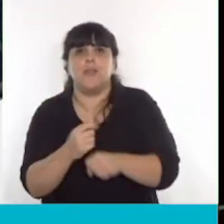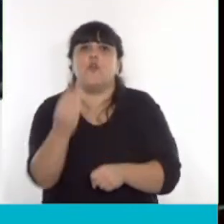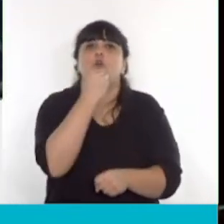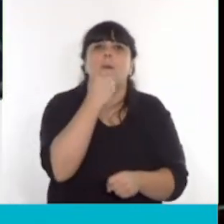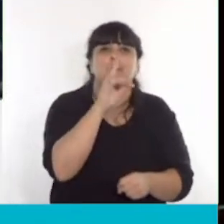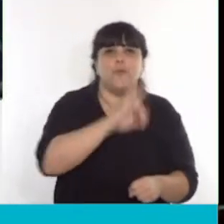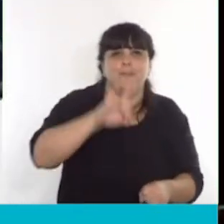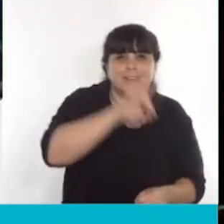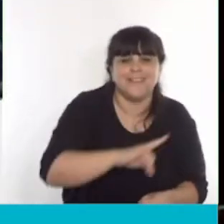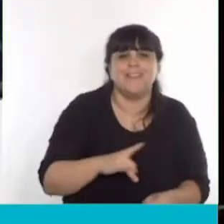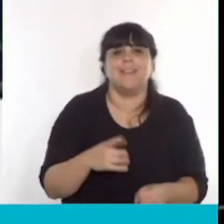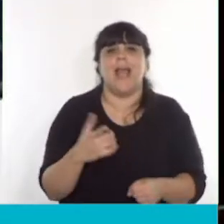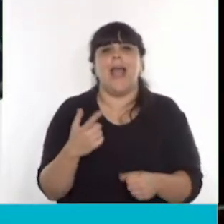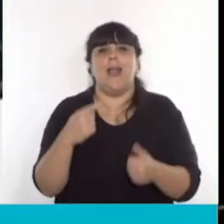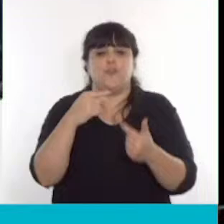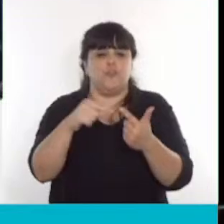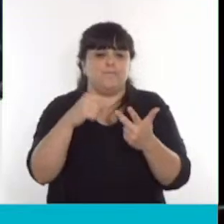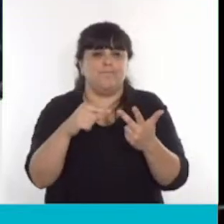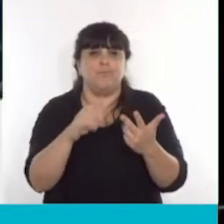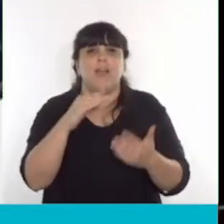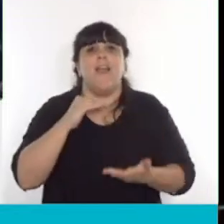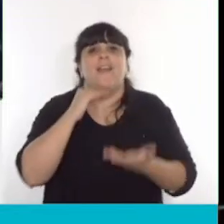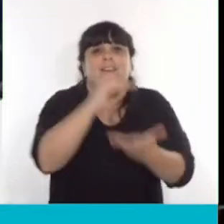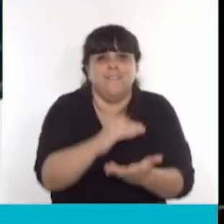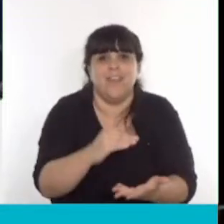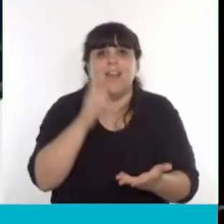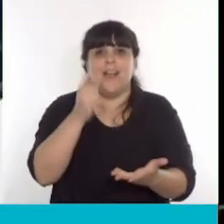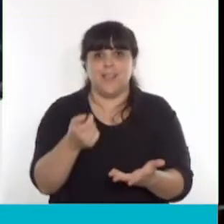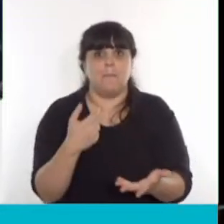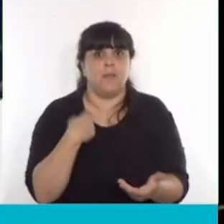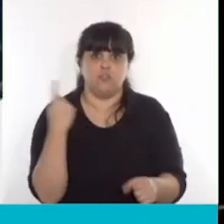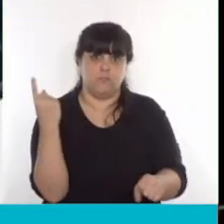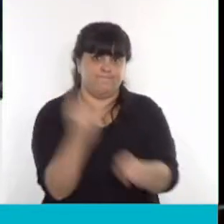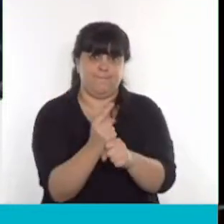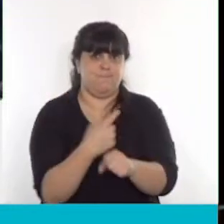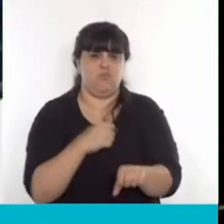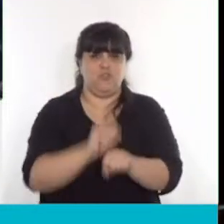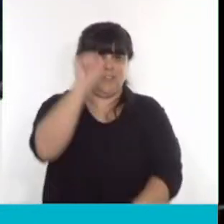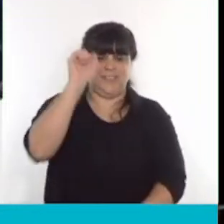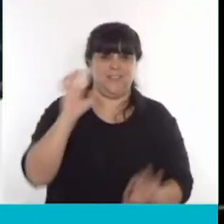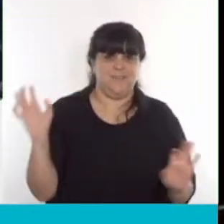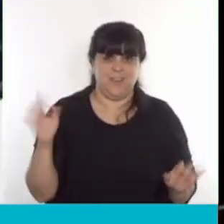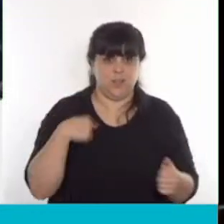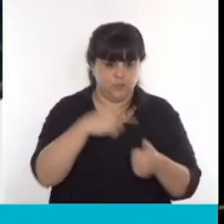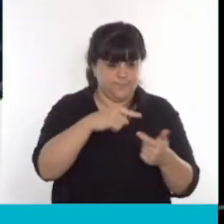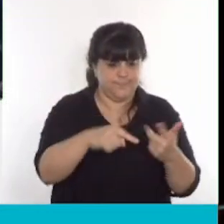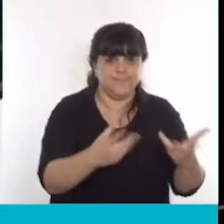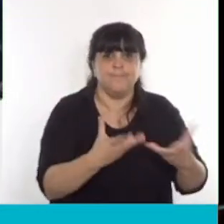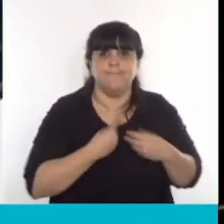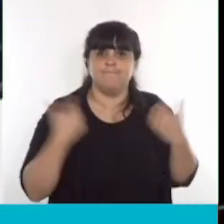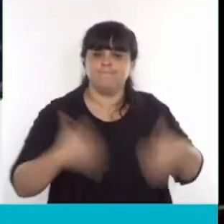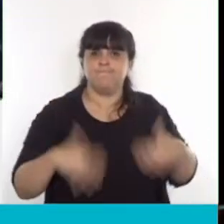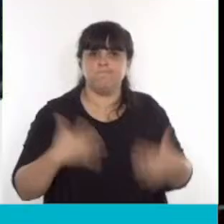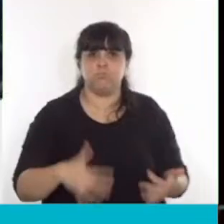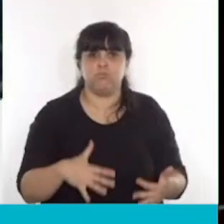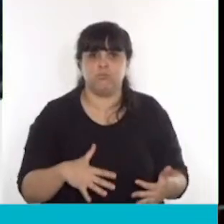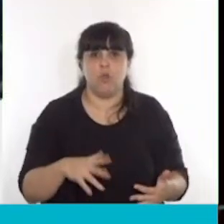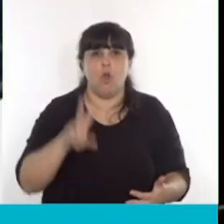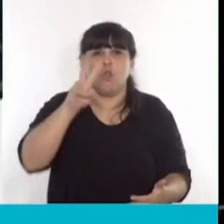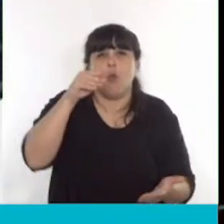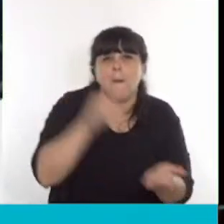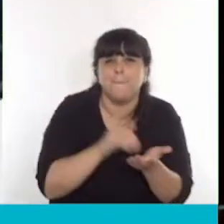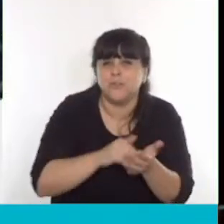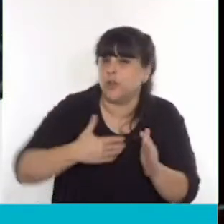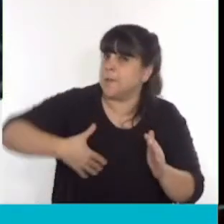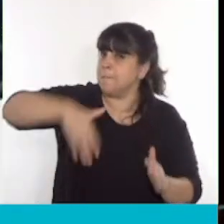hubiera sido por las becas de apuntes, no me hubiera podido recibir, sin lugar a dudas. Son más de 2 millones los estudiantes universitarios